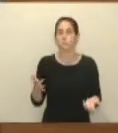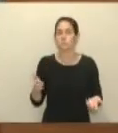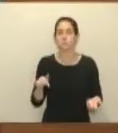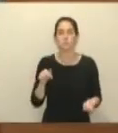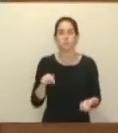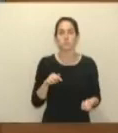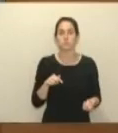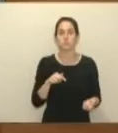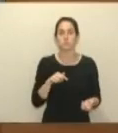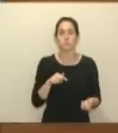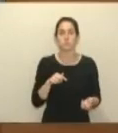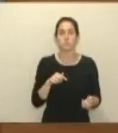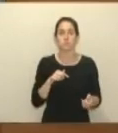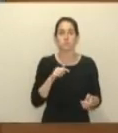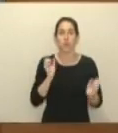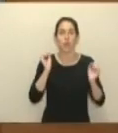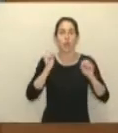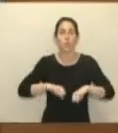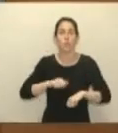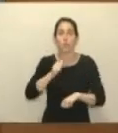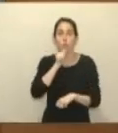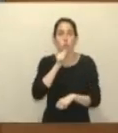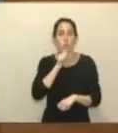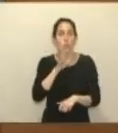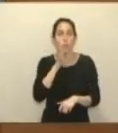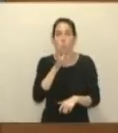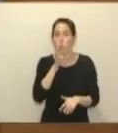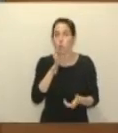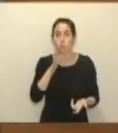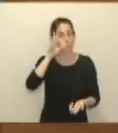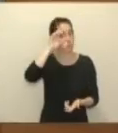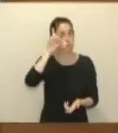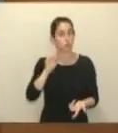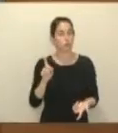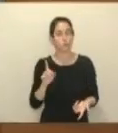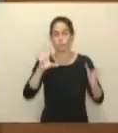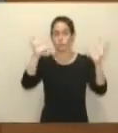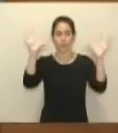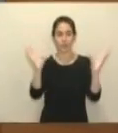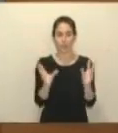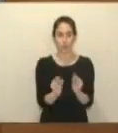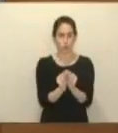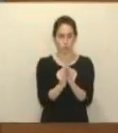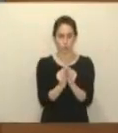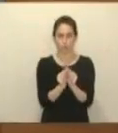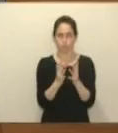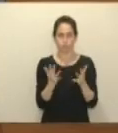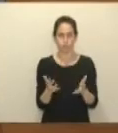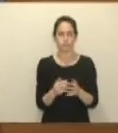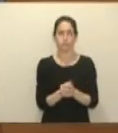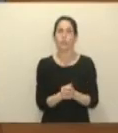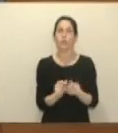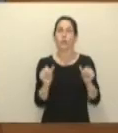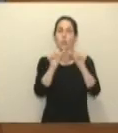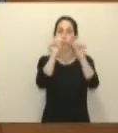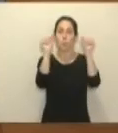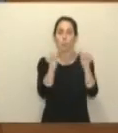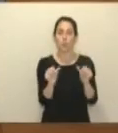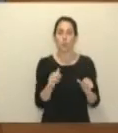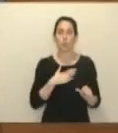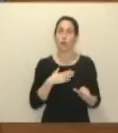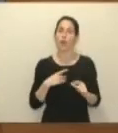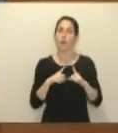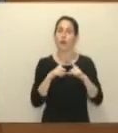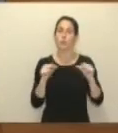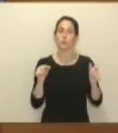ha acordado. En definitiva, como resumen, el modelo por el que se optó en Asturias